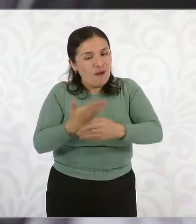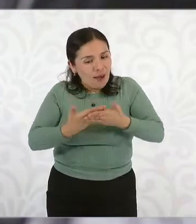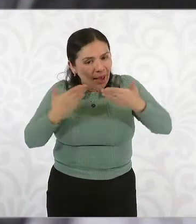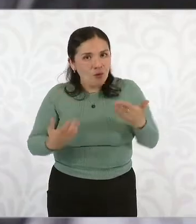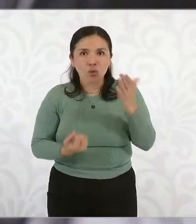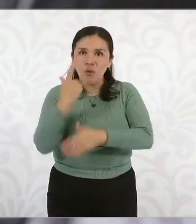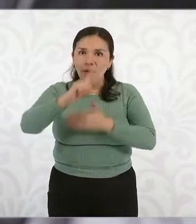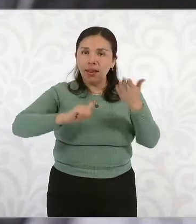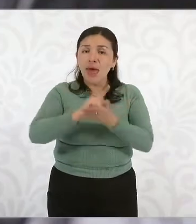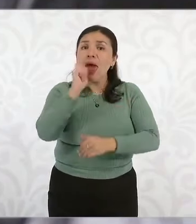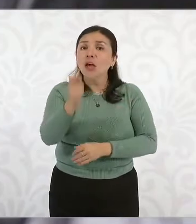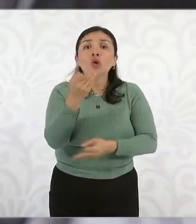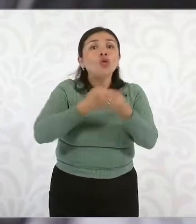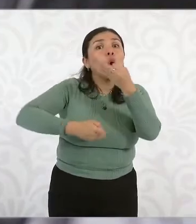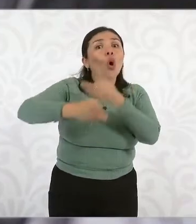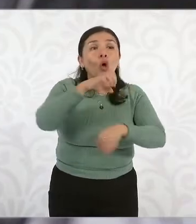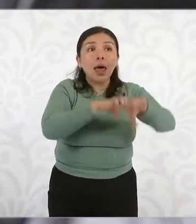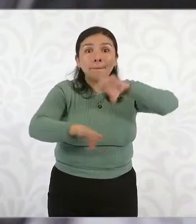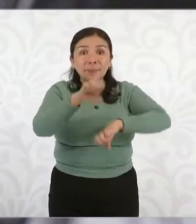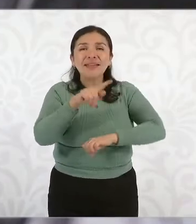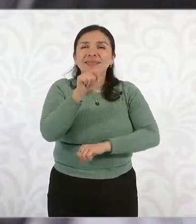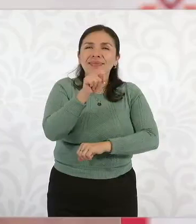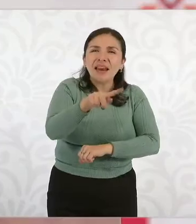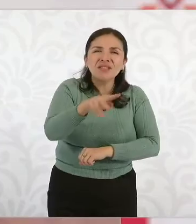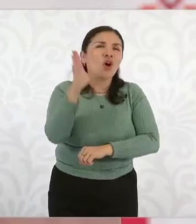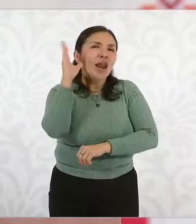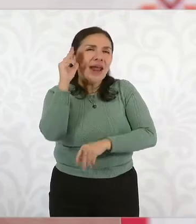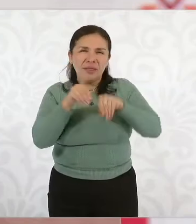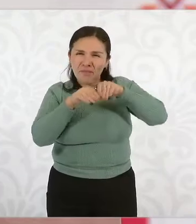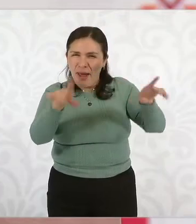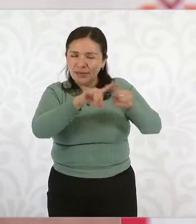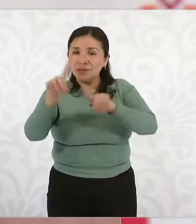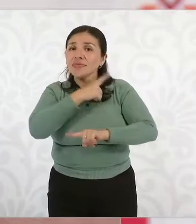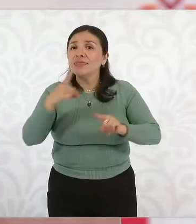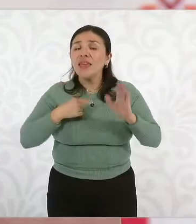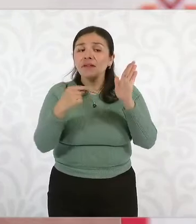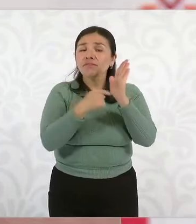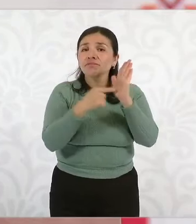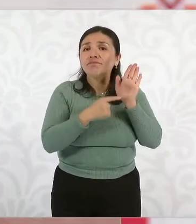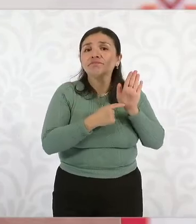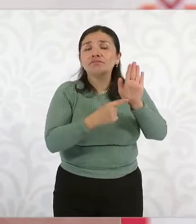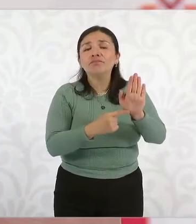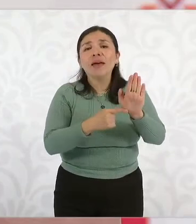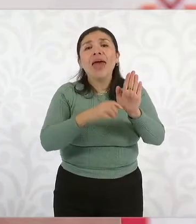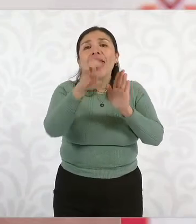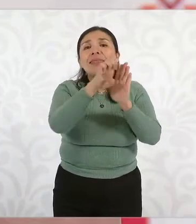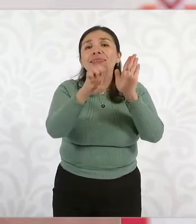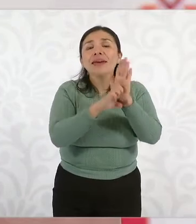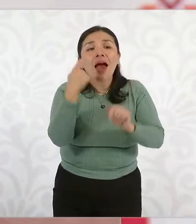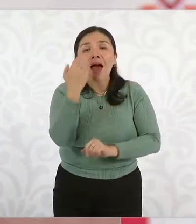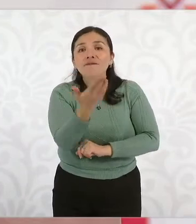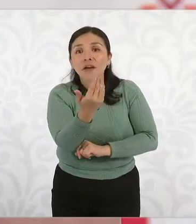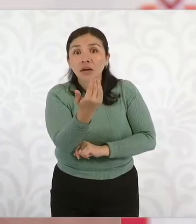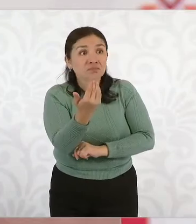es que todos los medios tengan códigos de ética. Bueno, si no se emiten esos códigos de ética, puede actuar